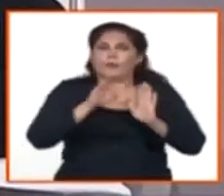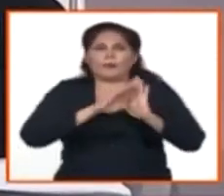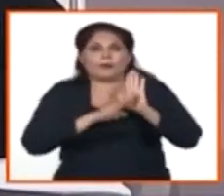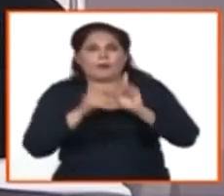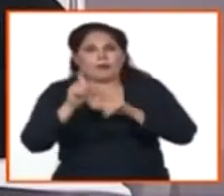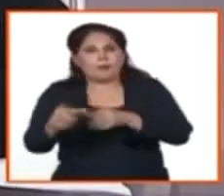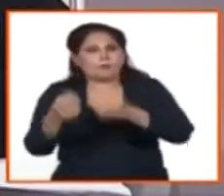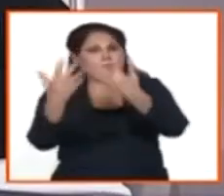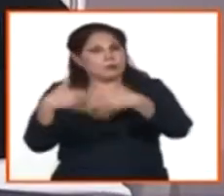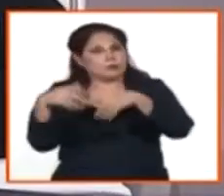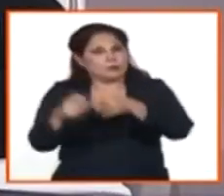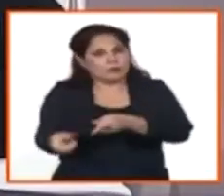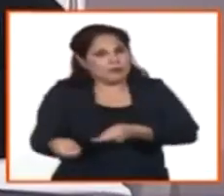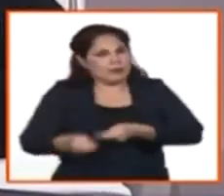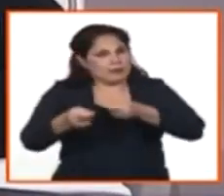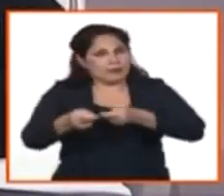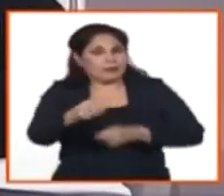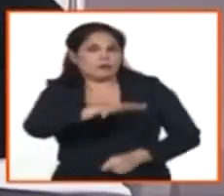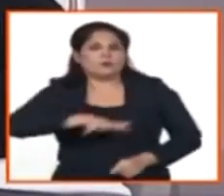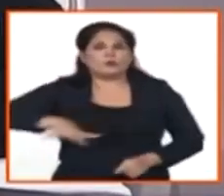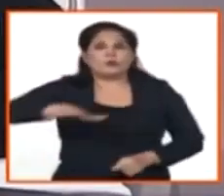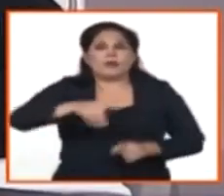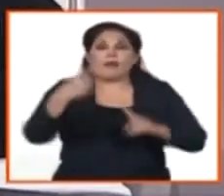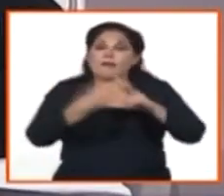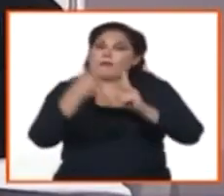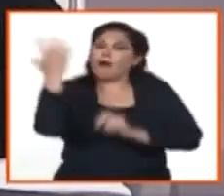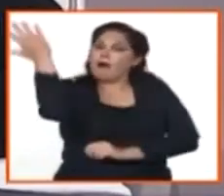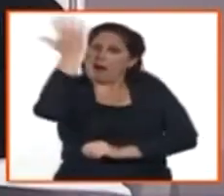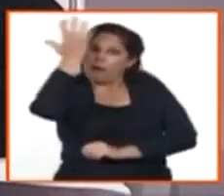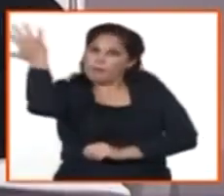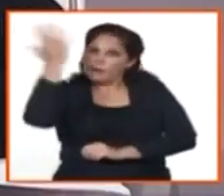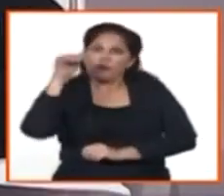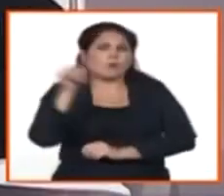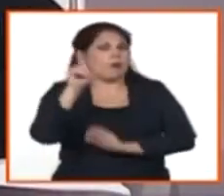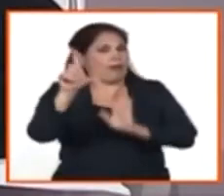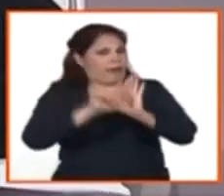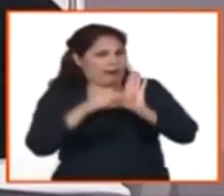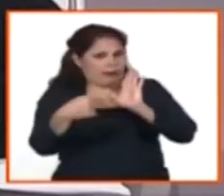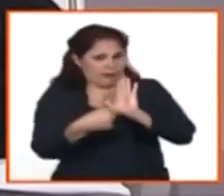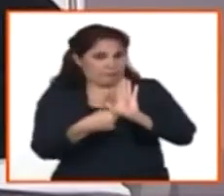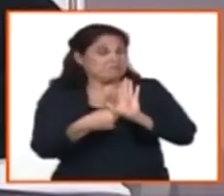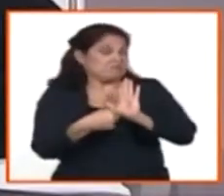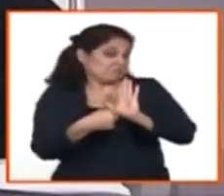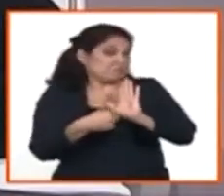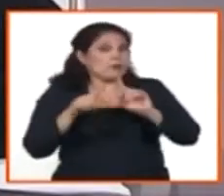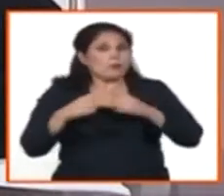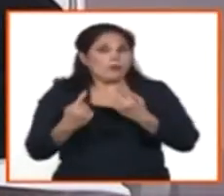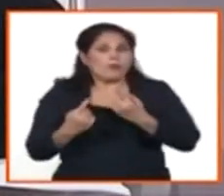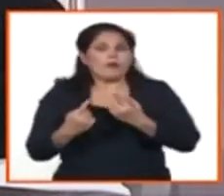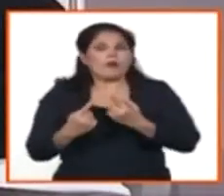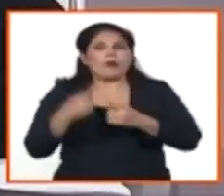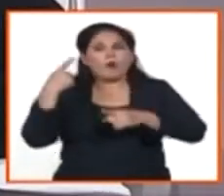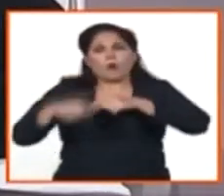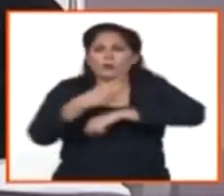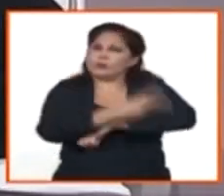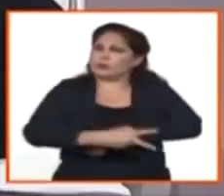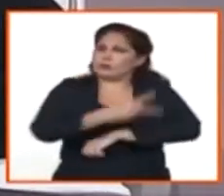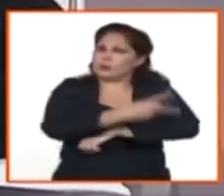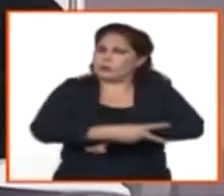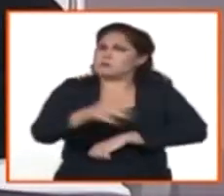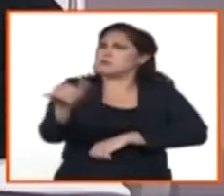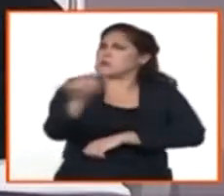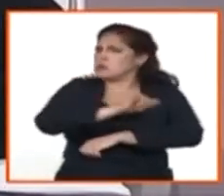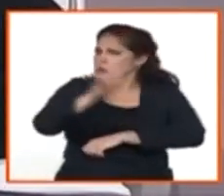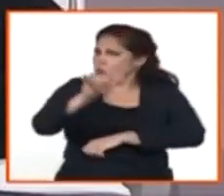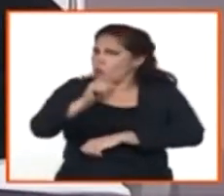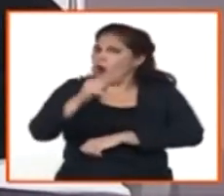productivas, sociales, ambientales, pero también medidas legislativas. Y en este sentido, en el escenario internacional, también nos marcan